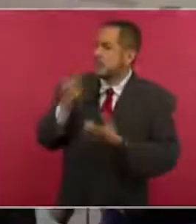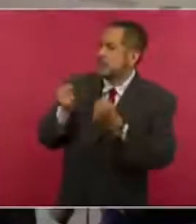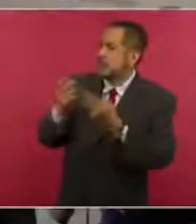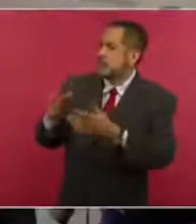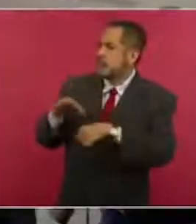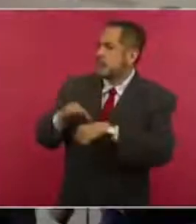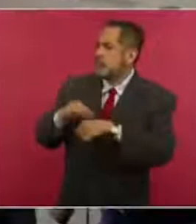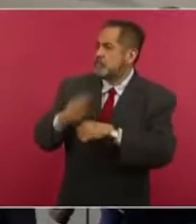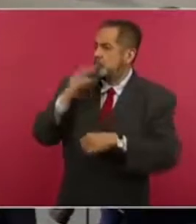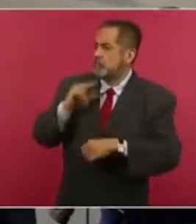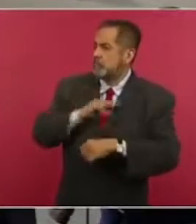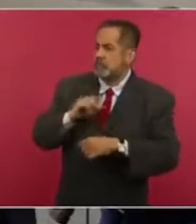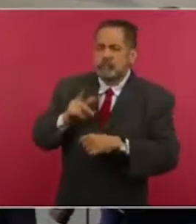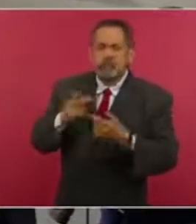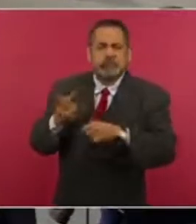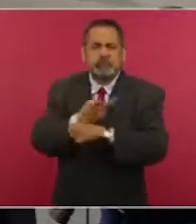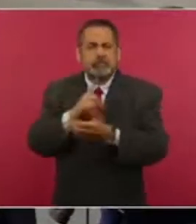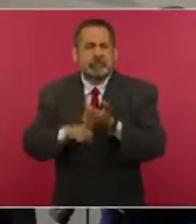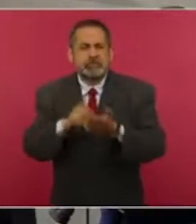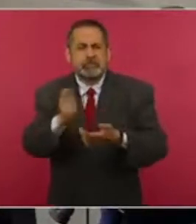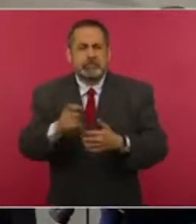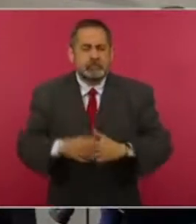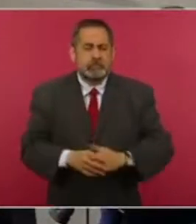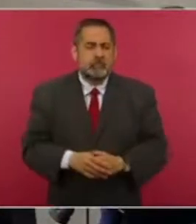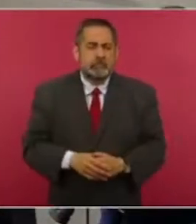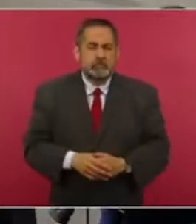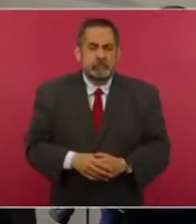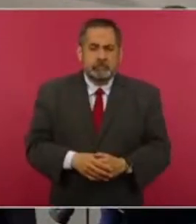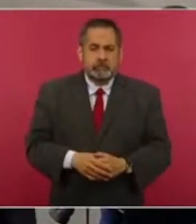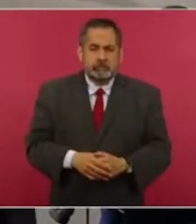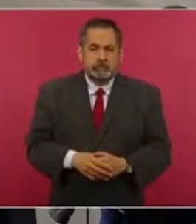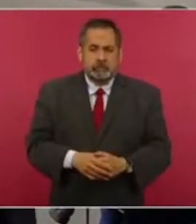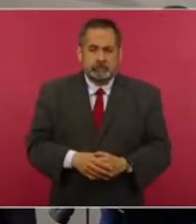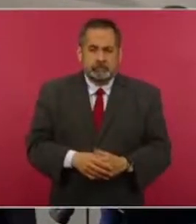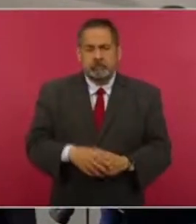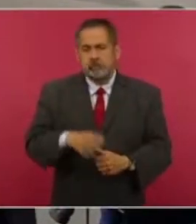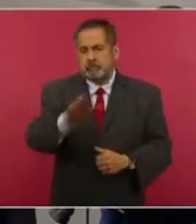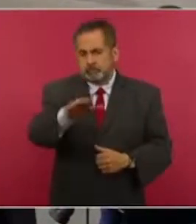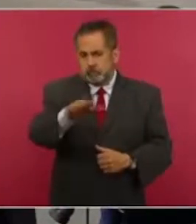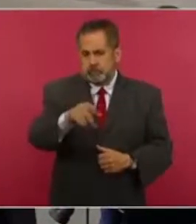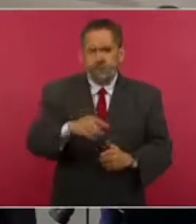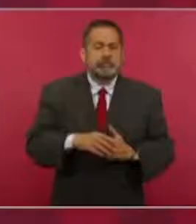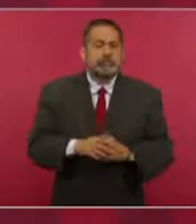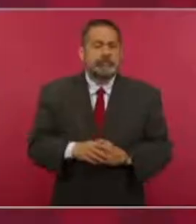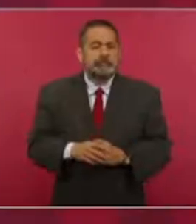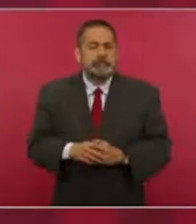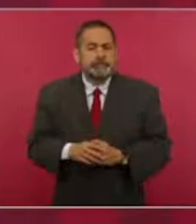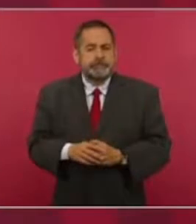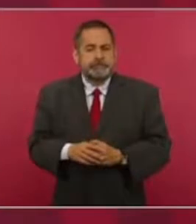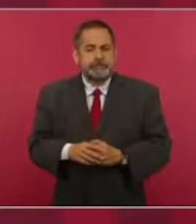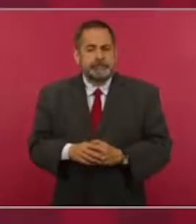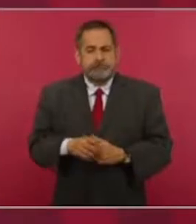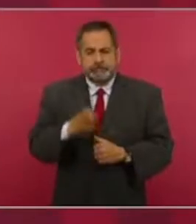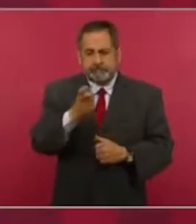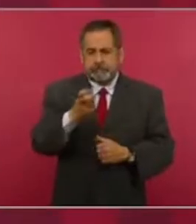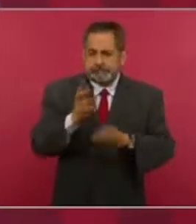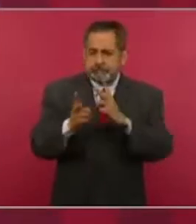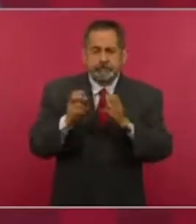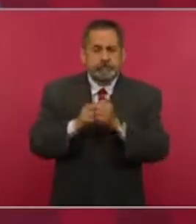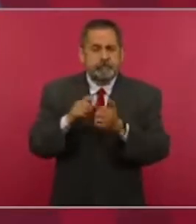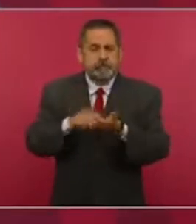médicos especialistas? ¿Qué es lo que está pasando? Es un asunto que ya se trató en